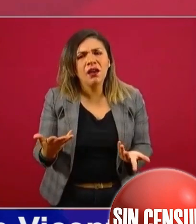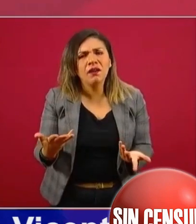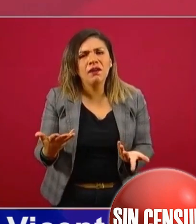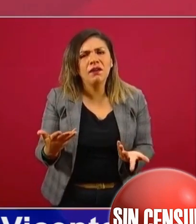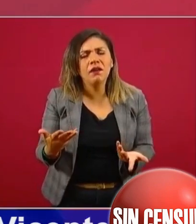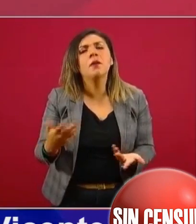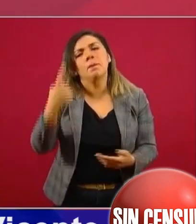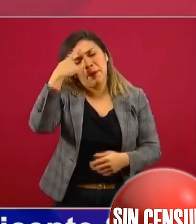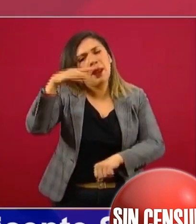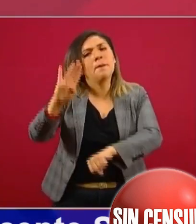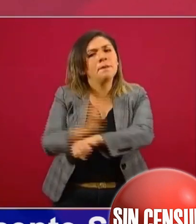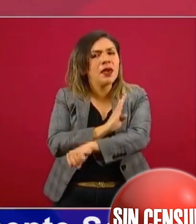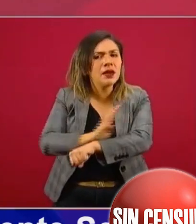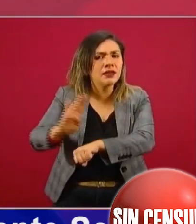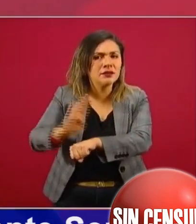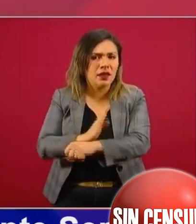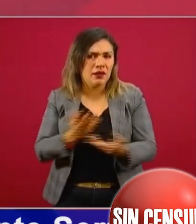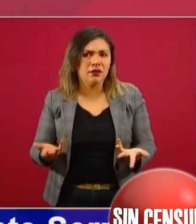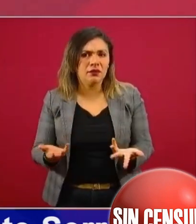el bienestar.